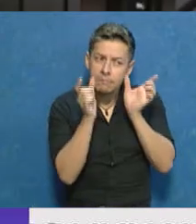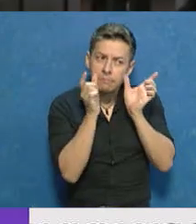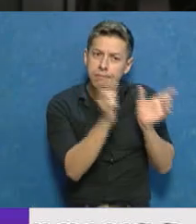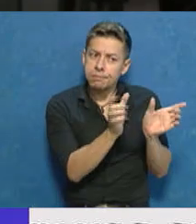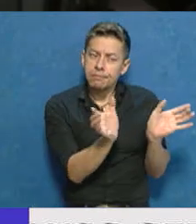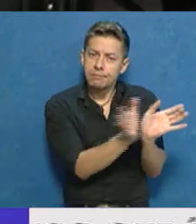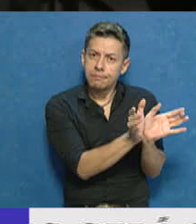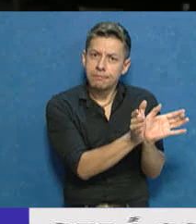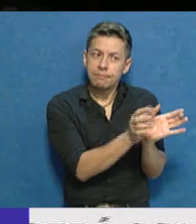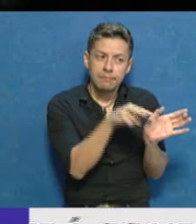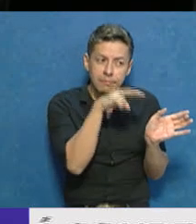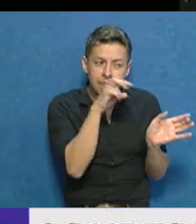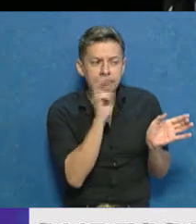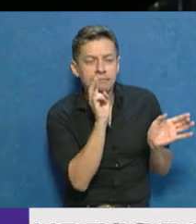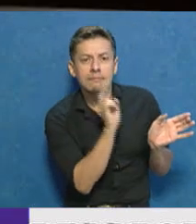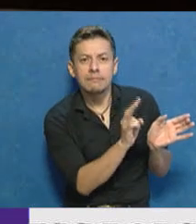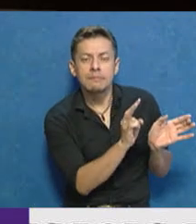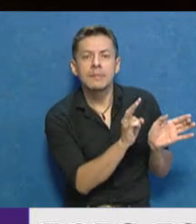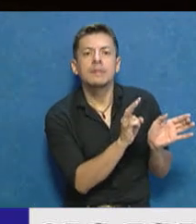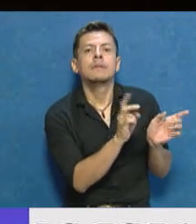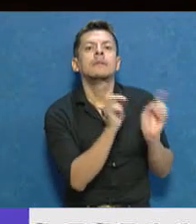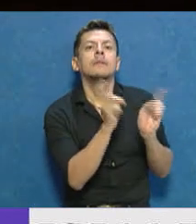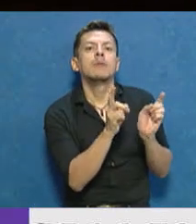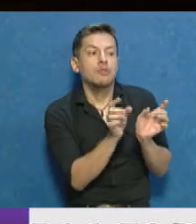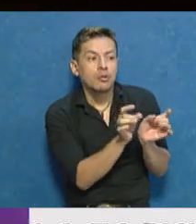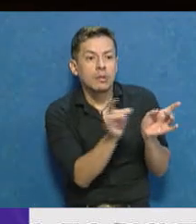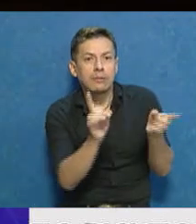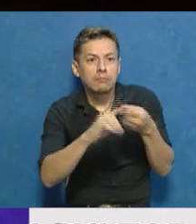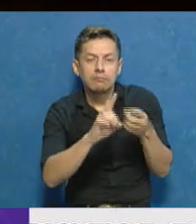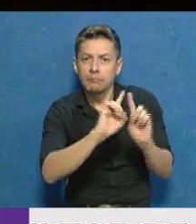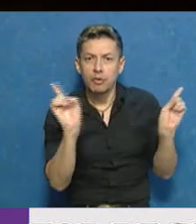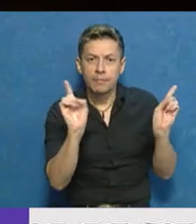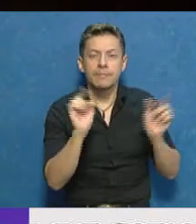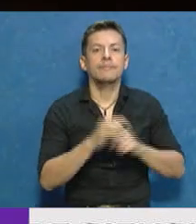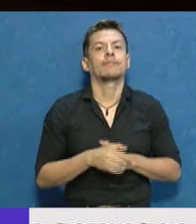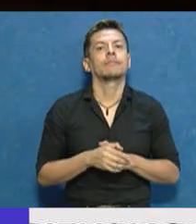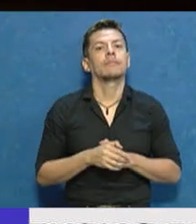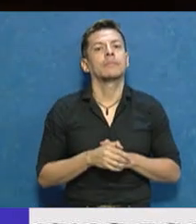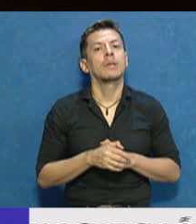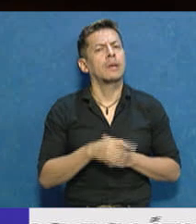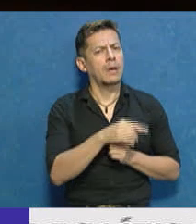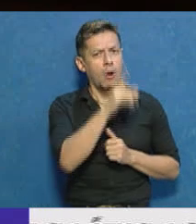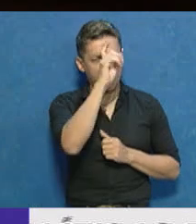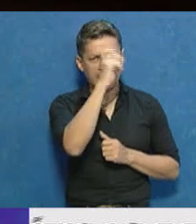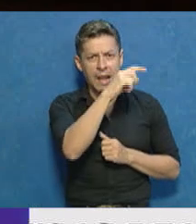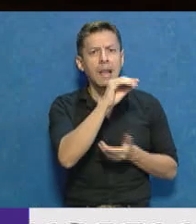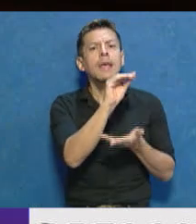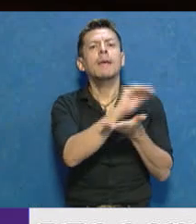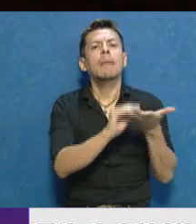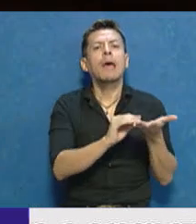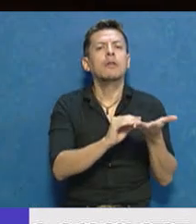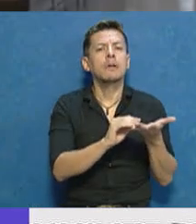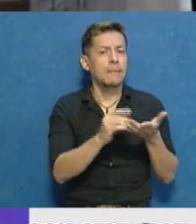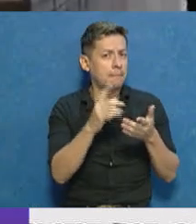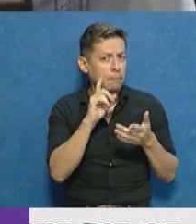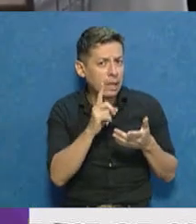vista de protección respiratoria y protección de contacto. ¿Hay riesgos para el personal de Gestacop, por ejemplo?